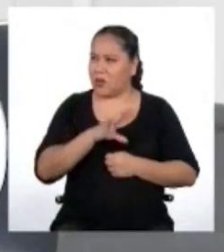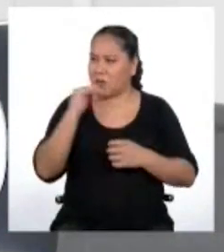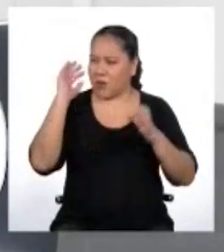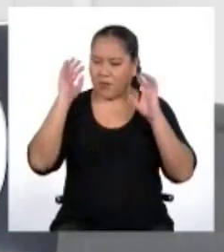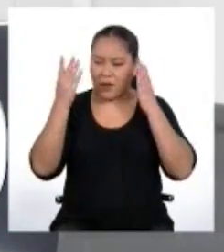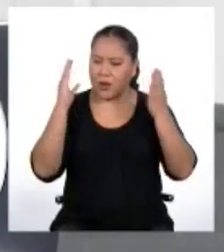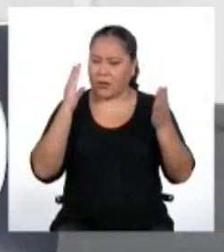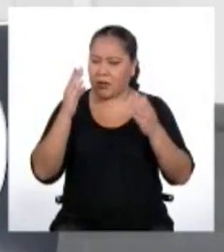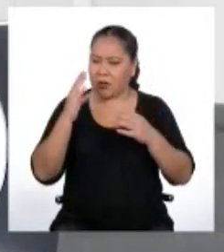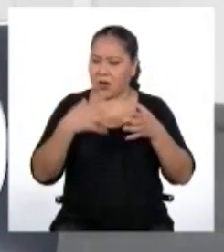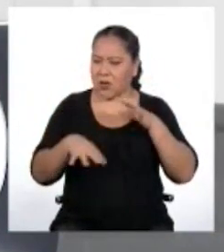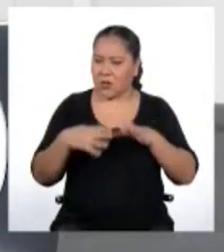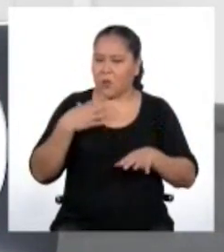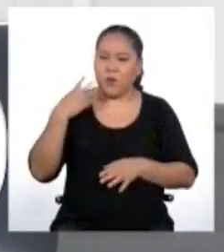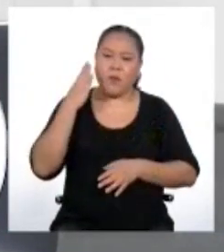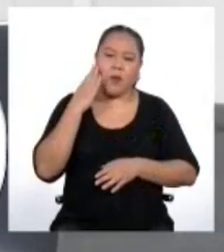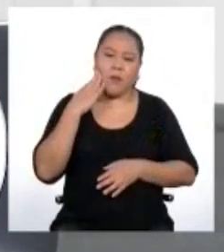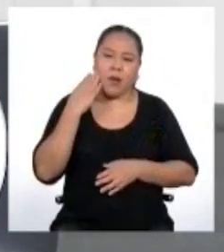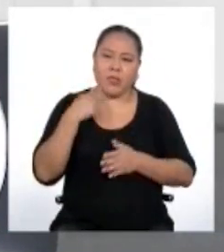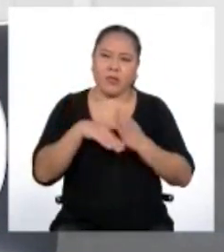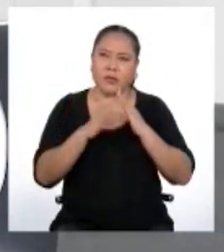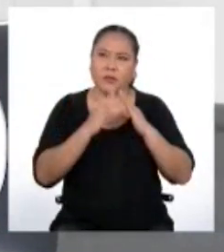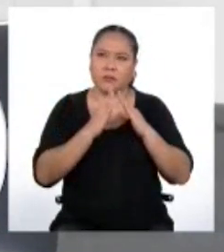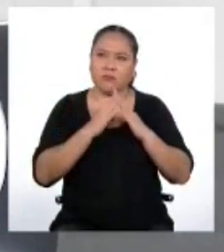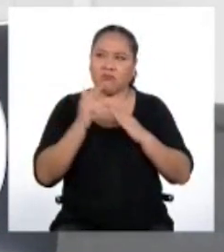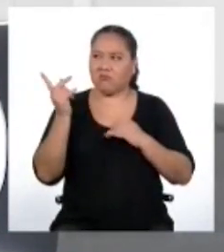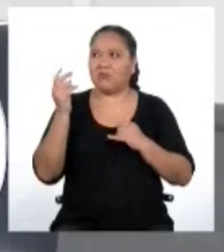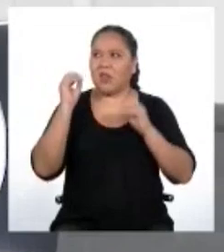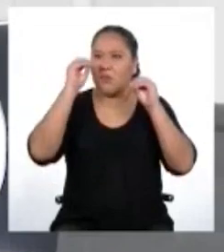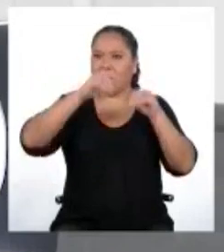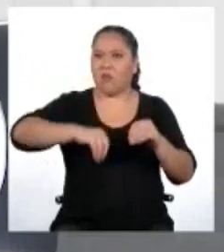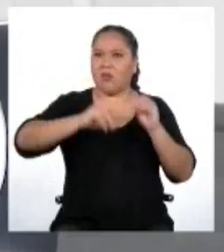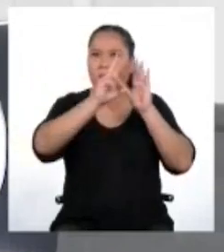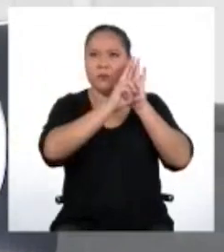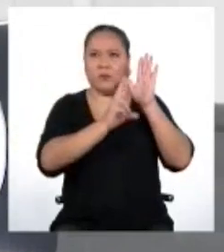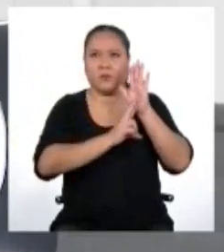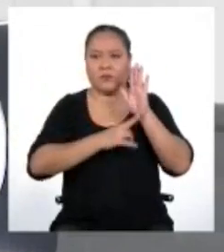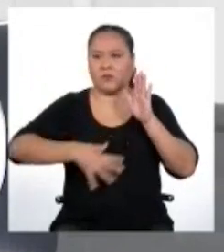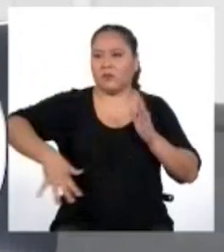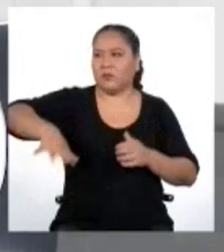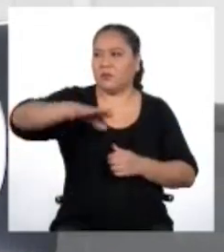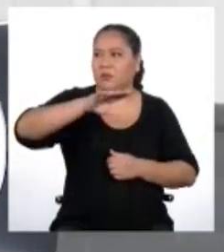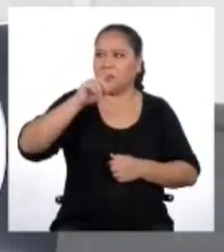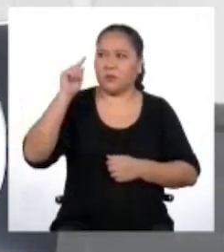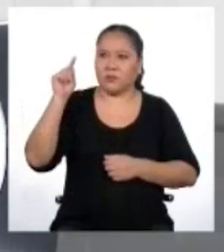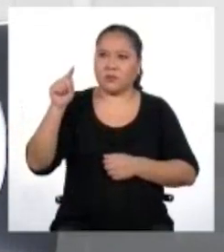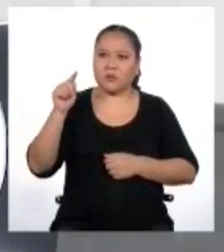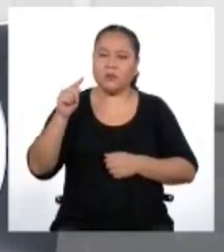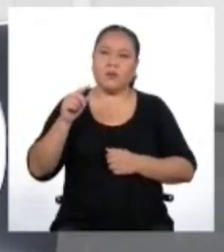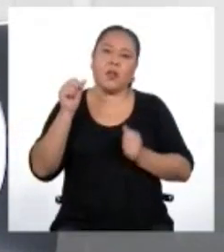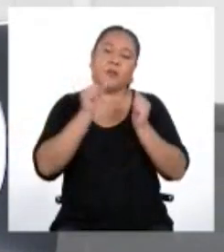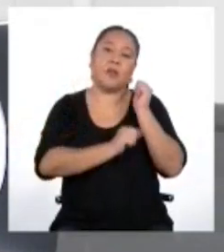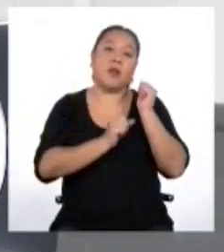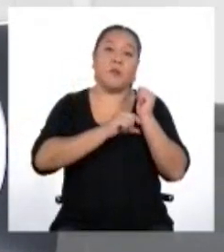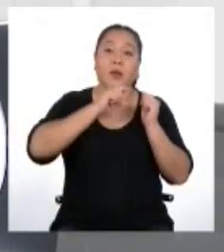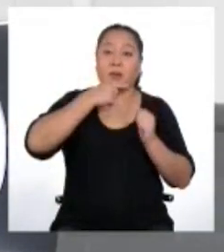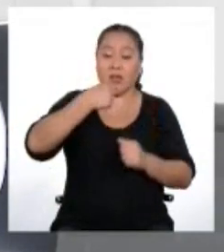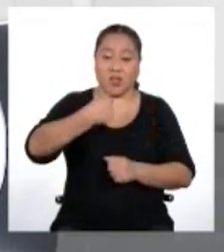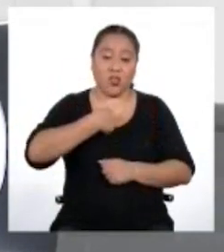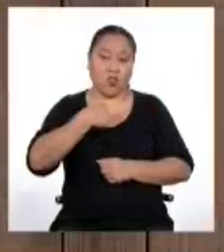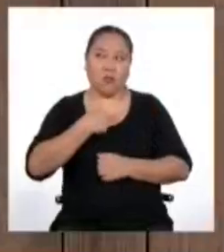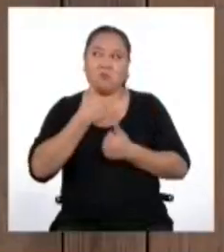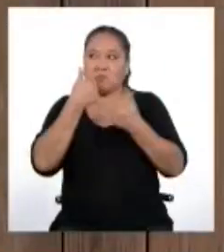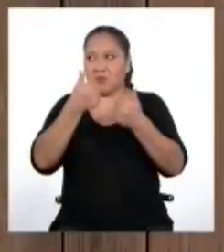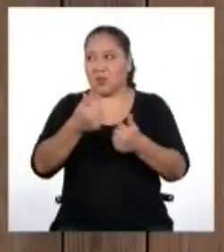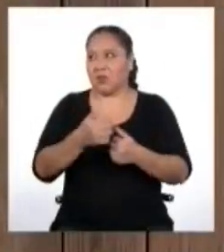parece a lo que hace mi mamá en mi casa. Al final ella pone las reglas y todo lo que hace finalmente es para que mi hermana y yo estemos